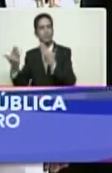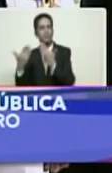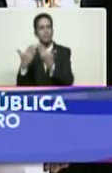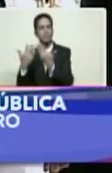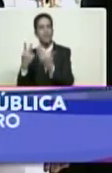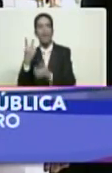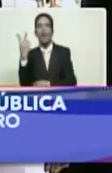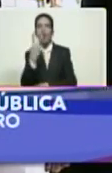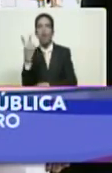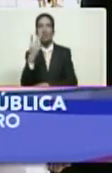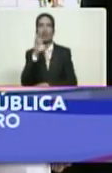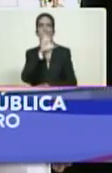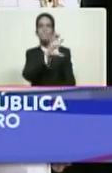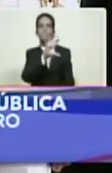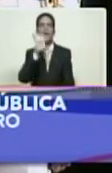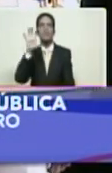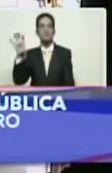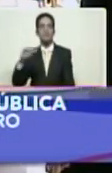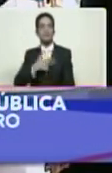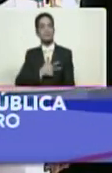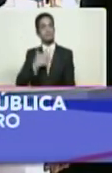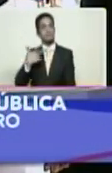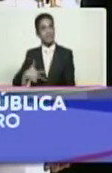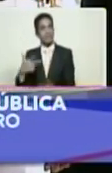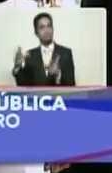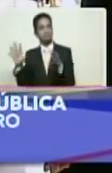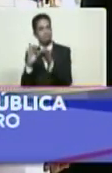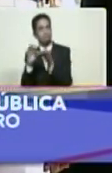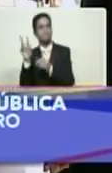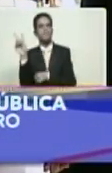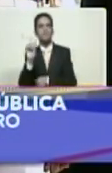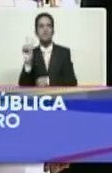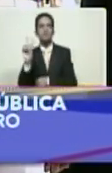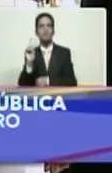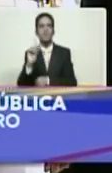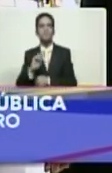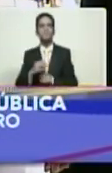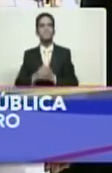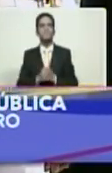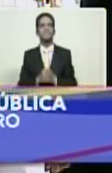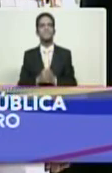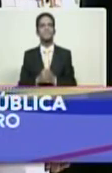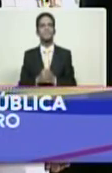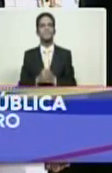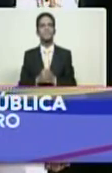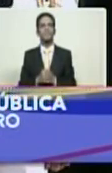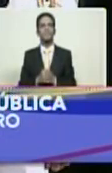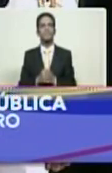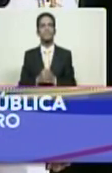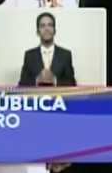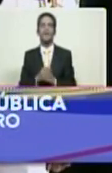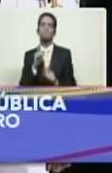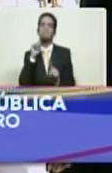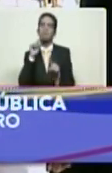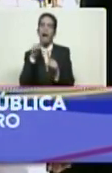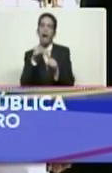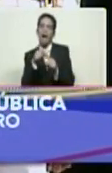entre la República Popular China y la República Bolivariana de Venezuela, para